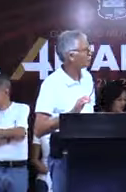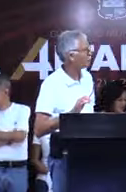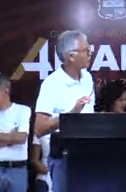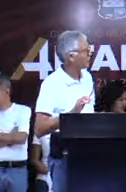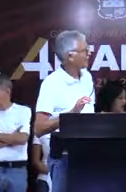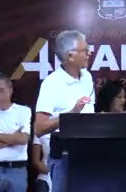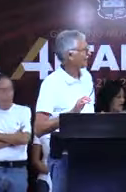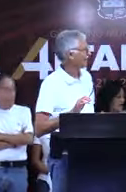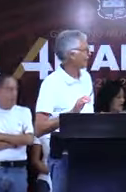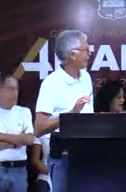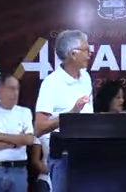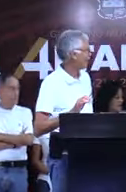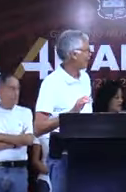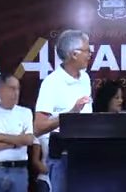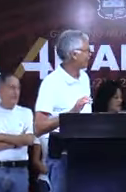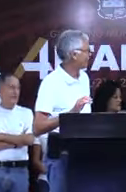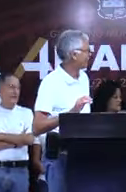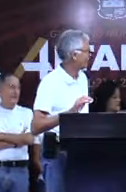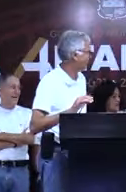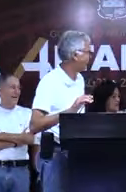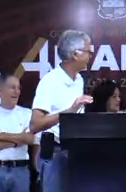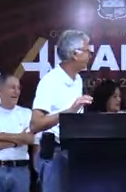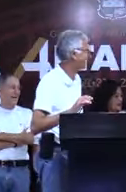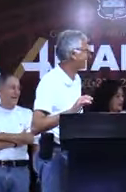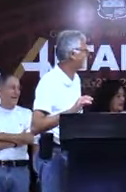reforzarnos. Ay, pues. Y